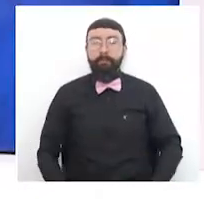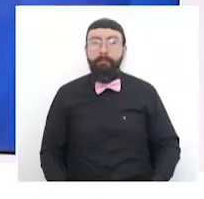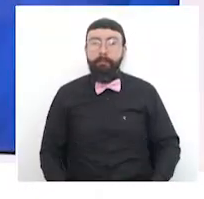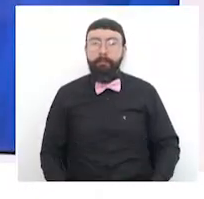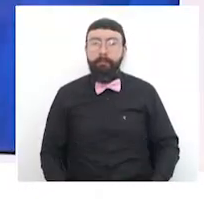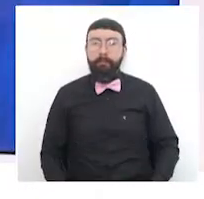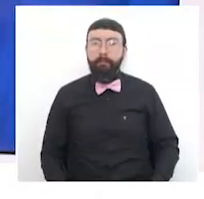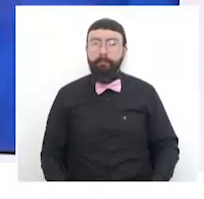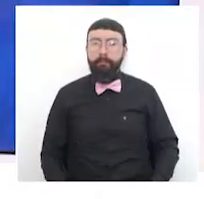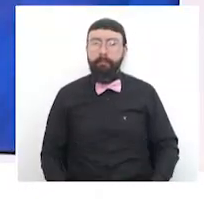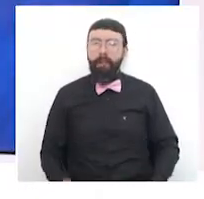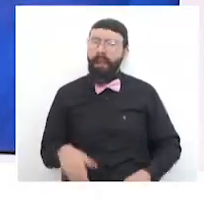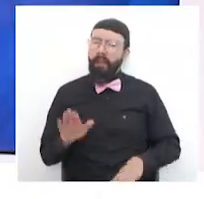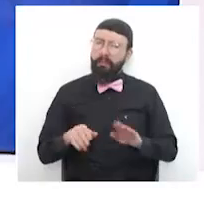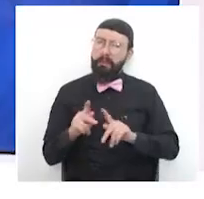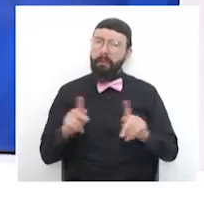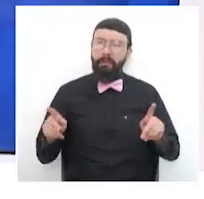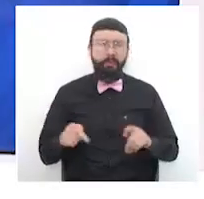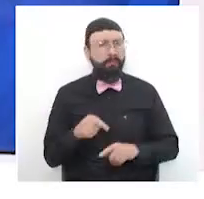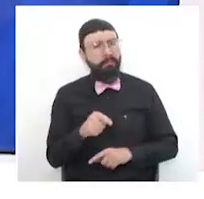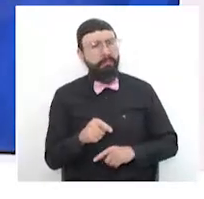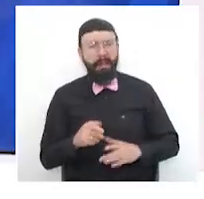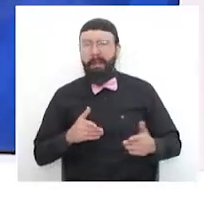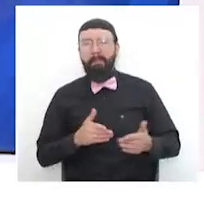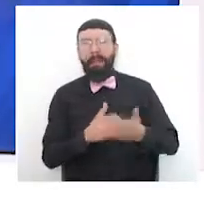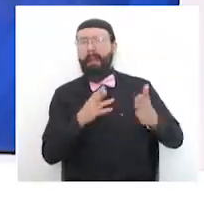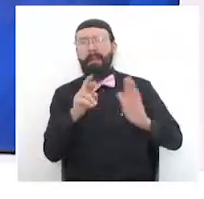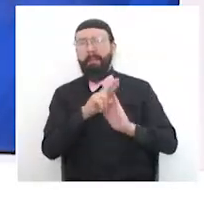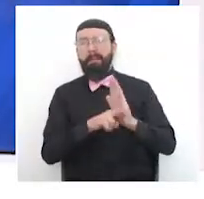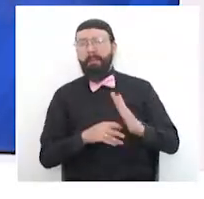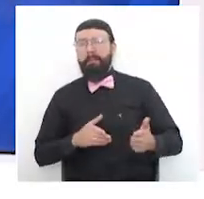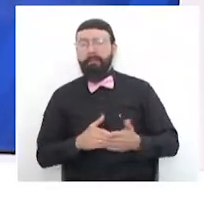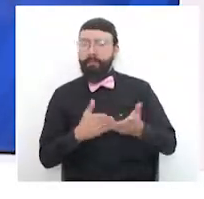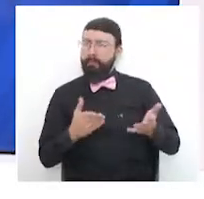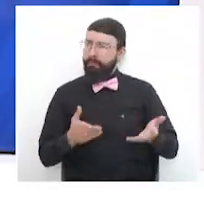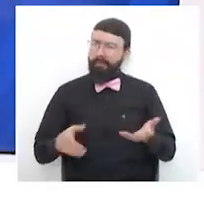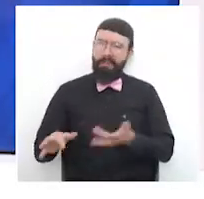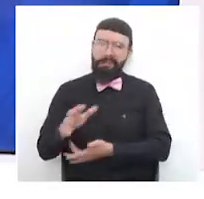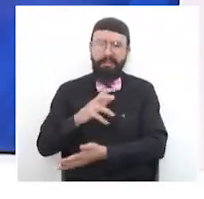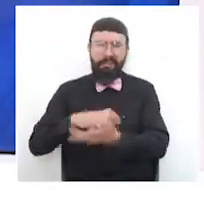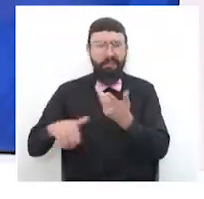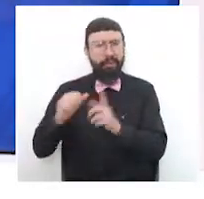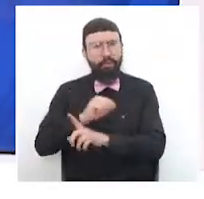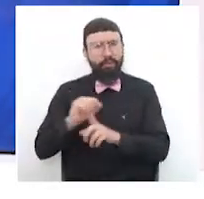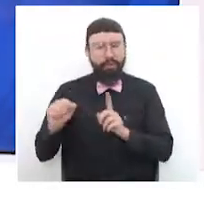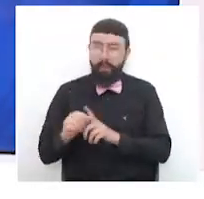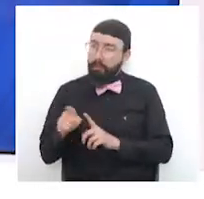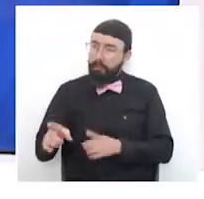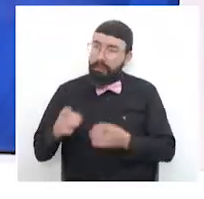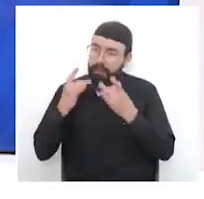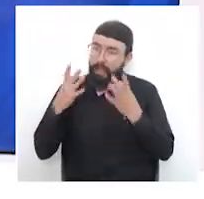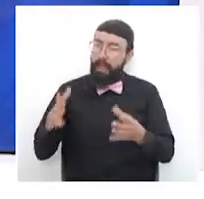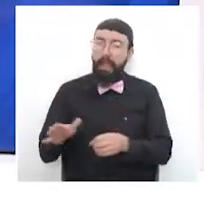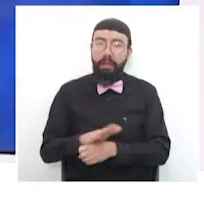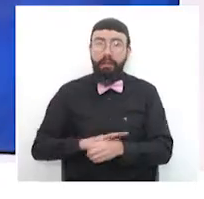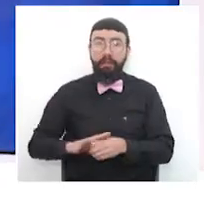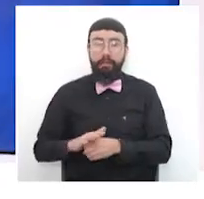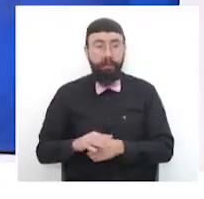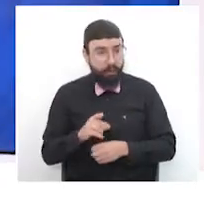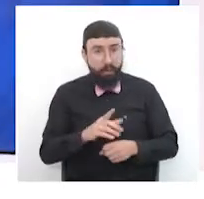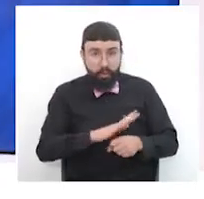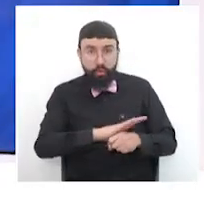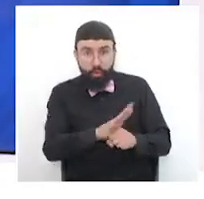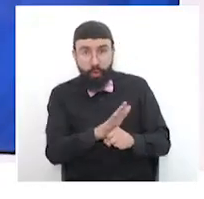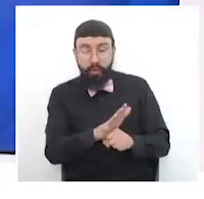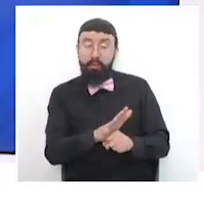que transgredir las normas se ha vuelto paisaje para algunos ciudadanos. Diversas actuaciones sociales parecen agravar la situación. El coronavirus es